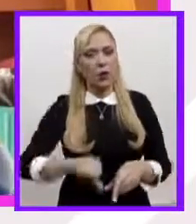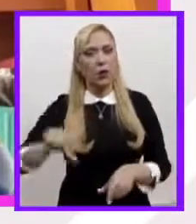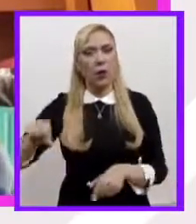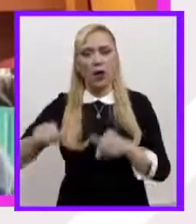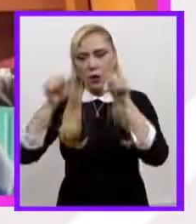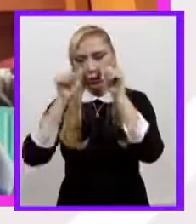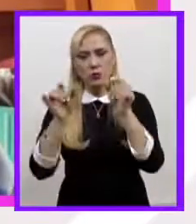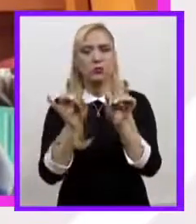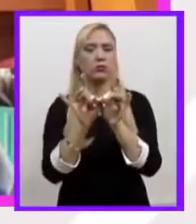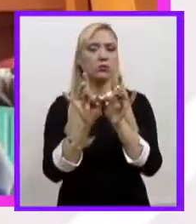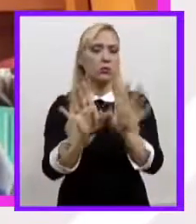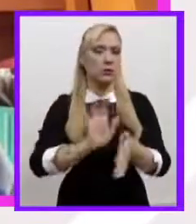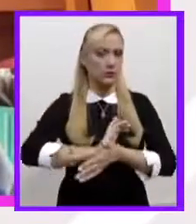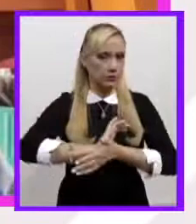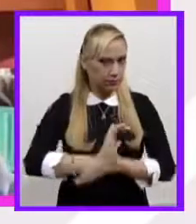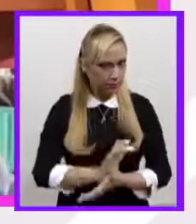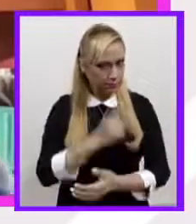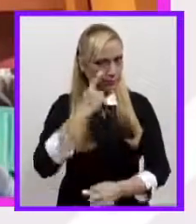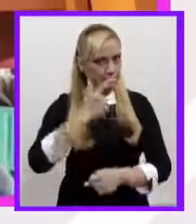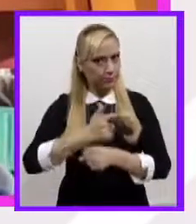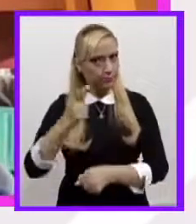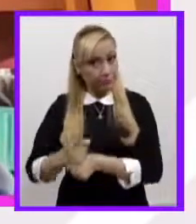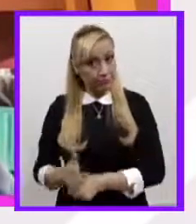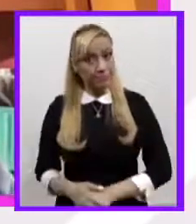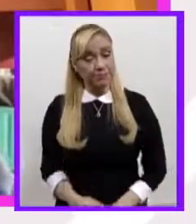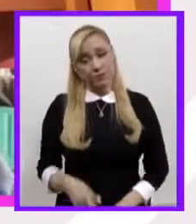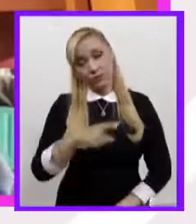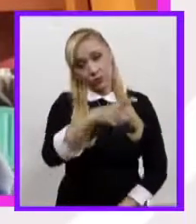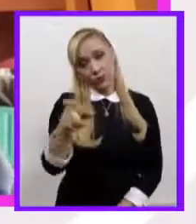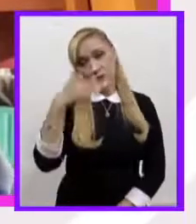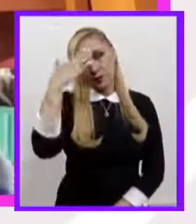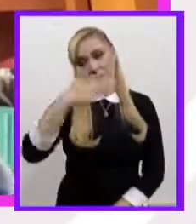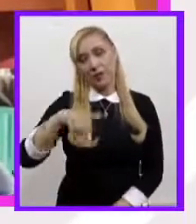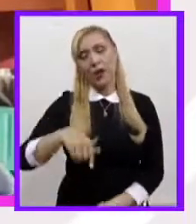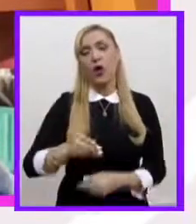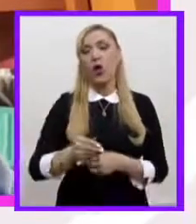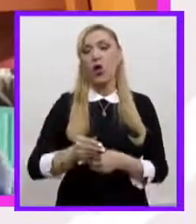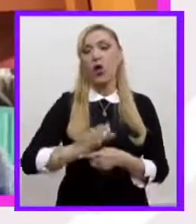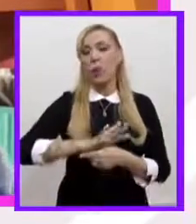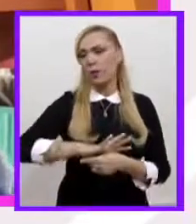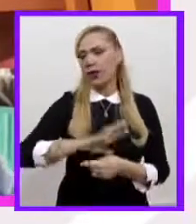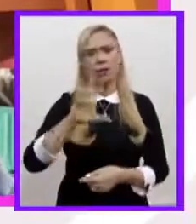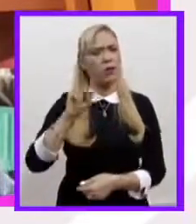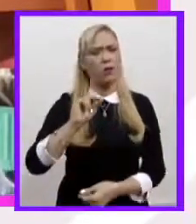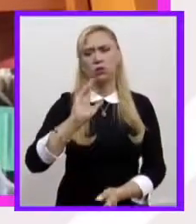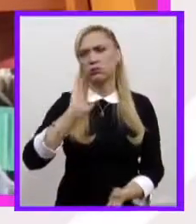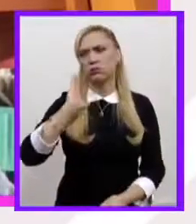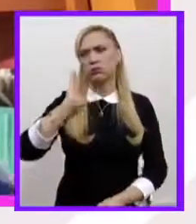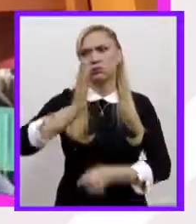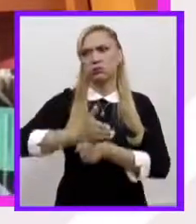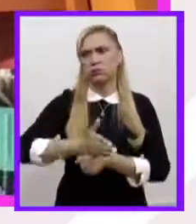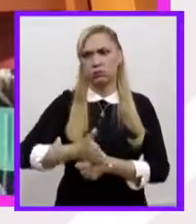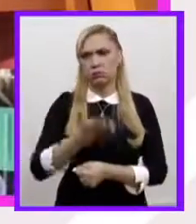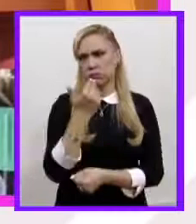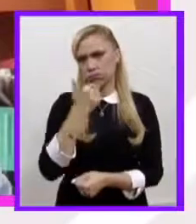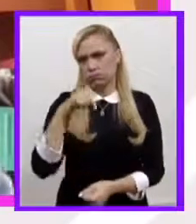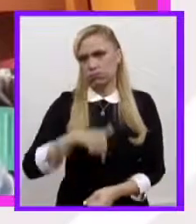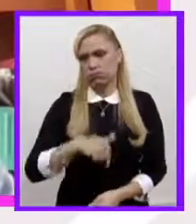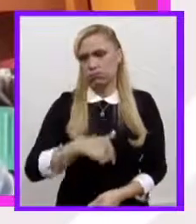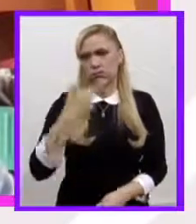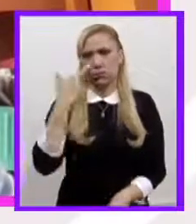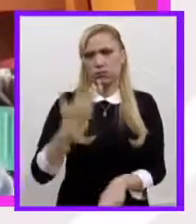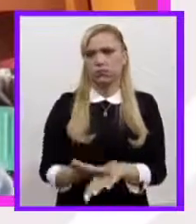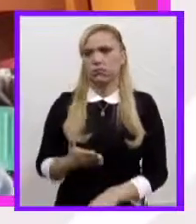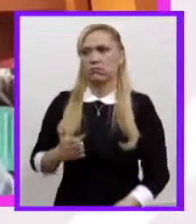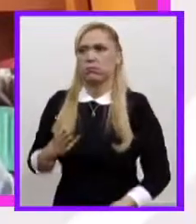a todos los casos de discriminación. Como saben, el COPRED no sanciona, no tiene una facultad